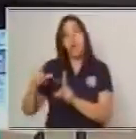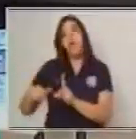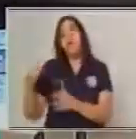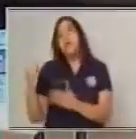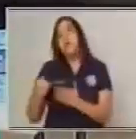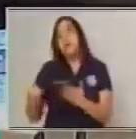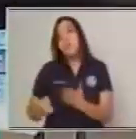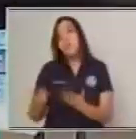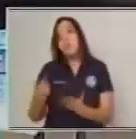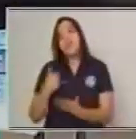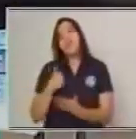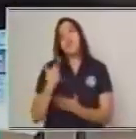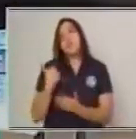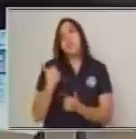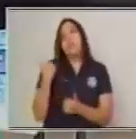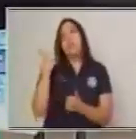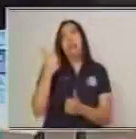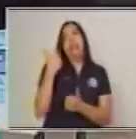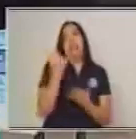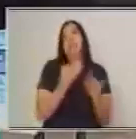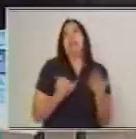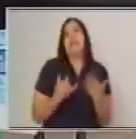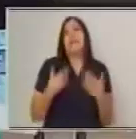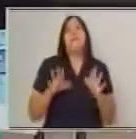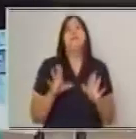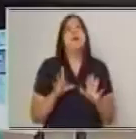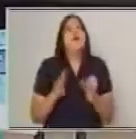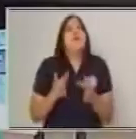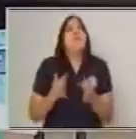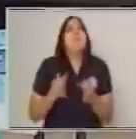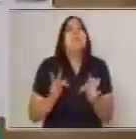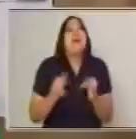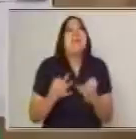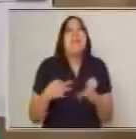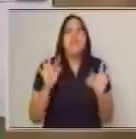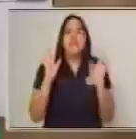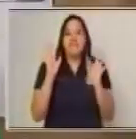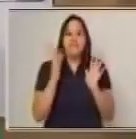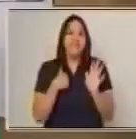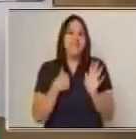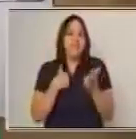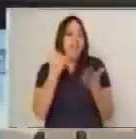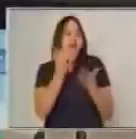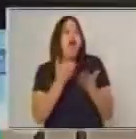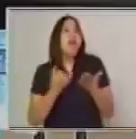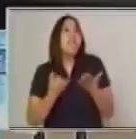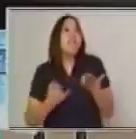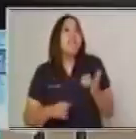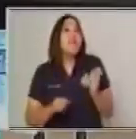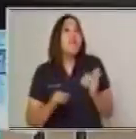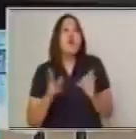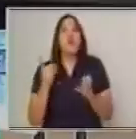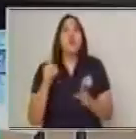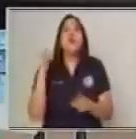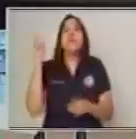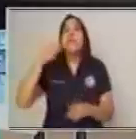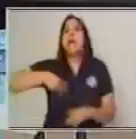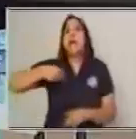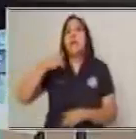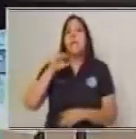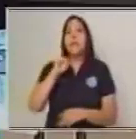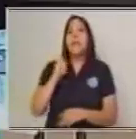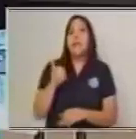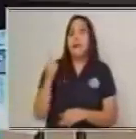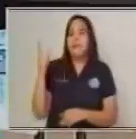Yo no soy muy bueno dibujando, pero yo hice el dibujo donde María ya hizo sus